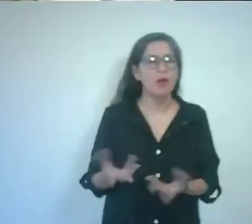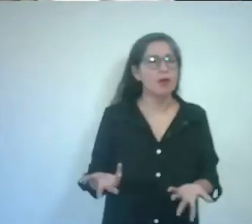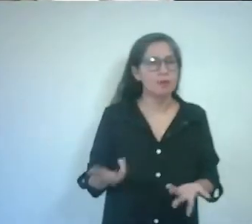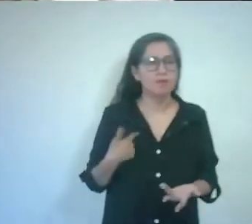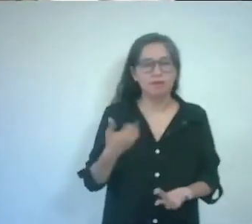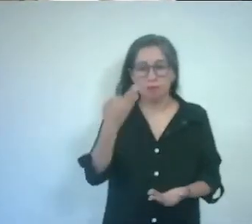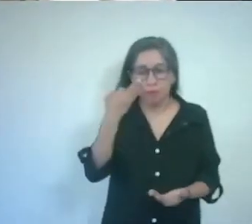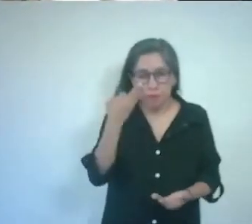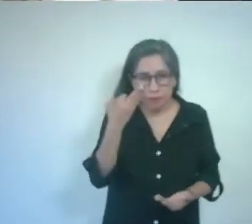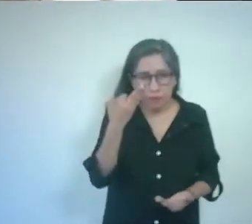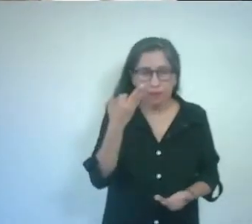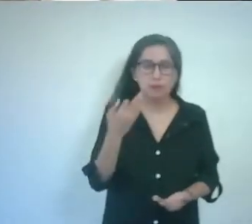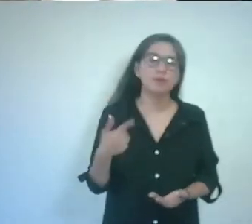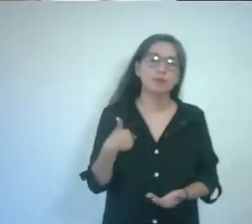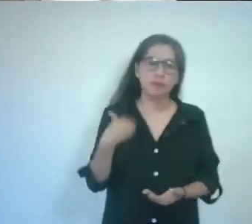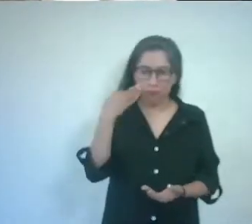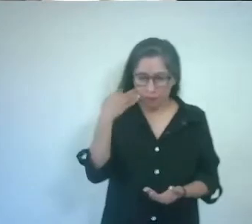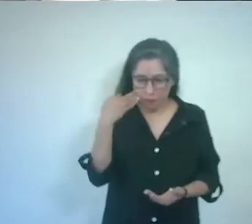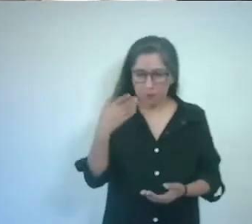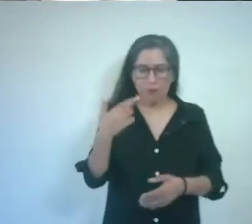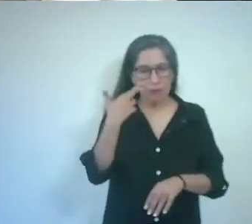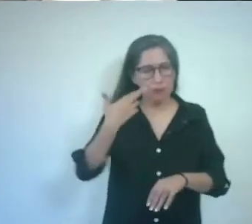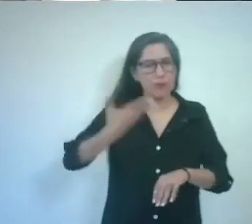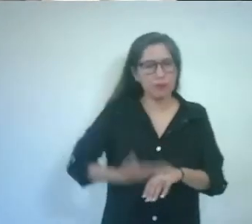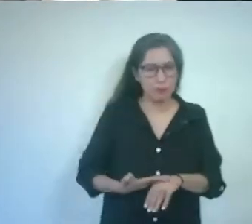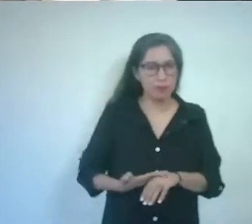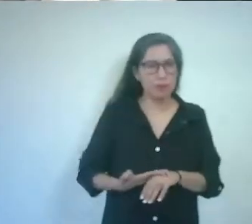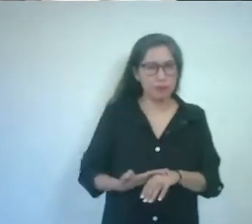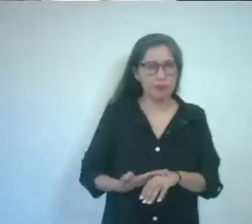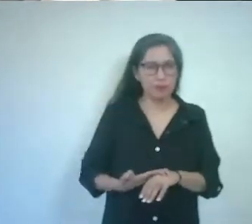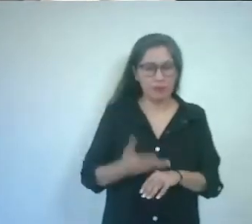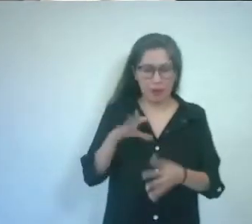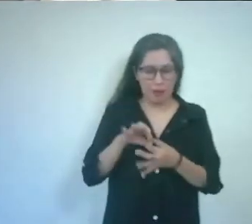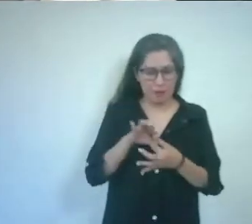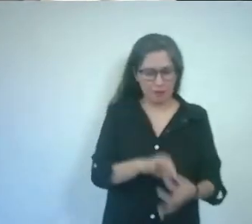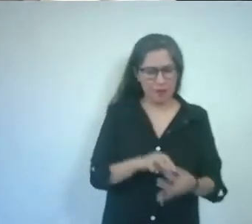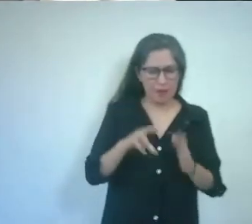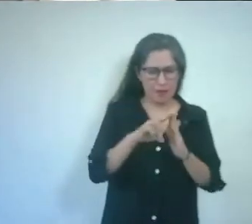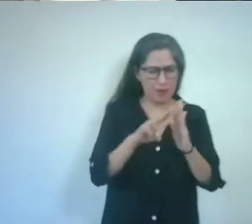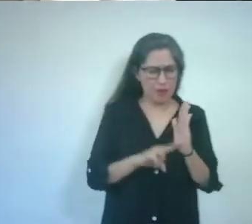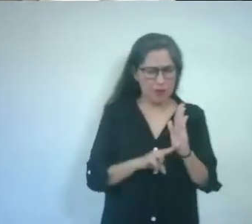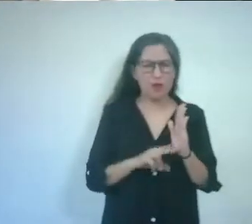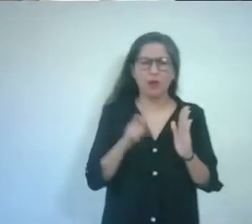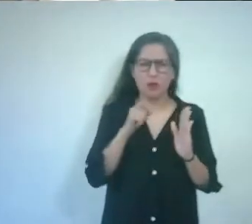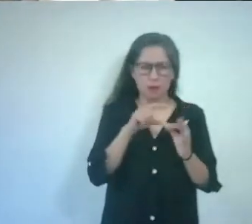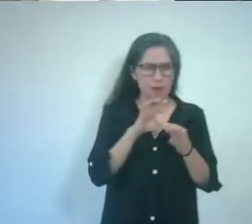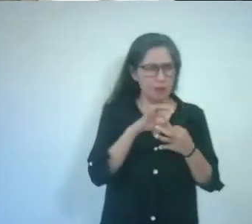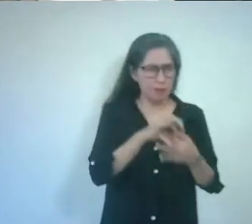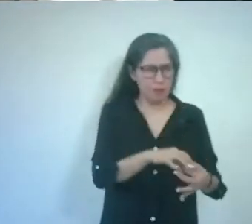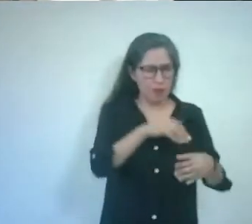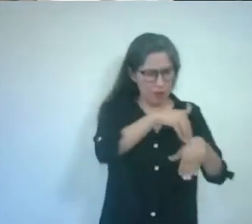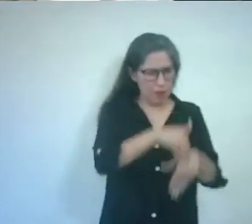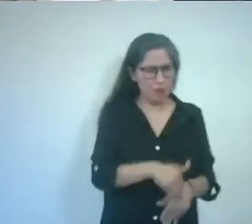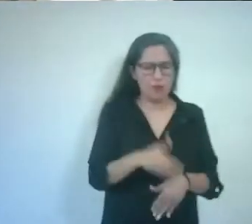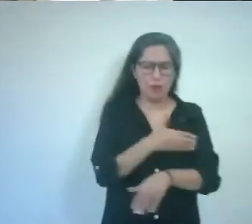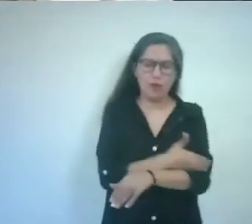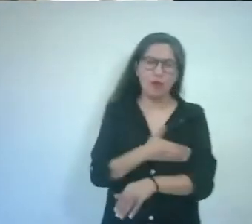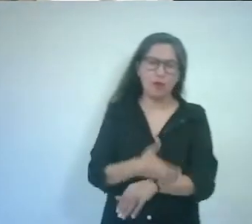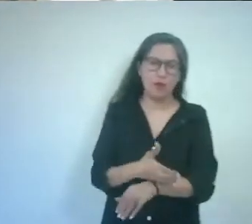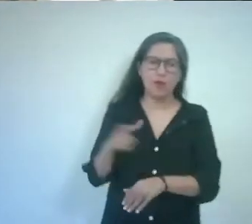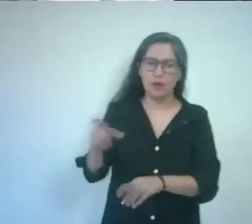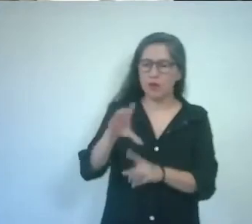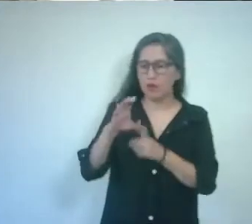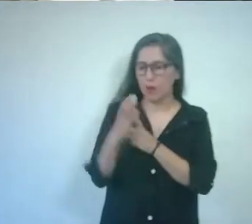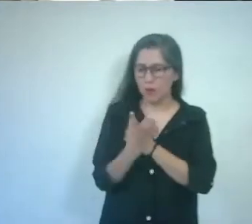de ese trabajo responsable, respetuoso y apegado al marco normativo de nuestras compañeras y nuestros compañeros de